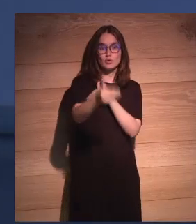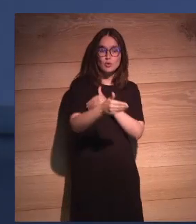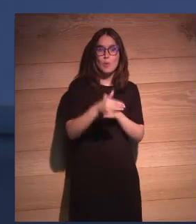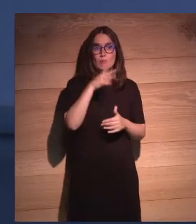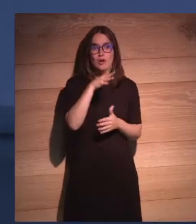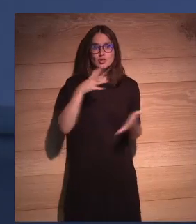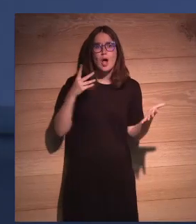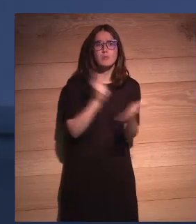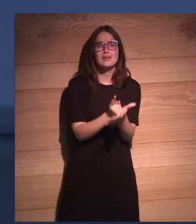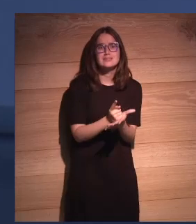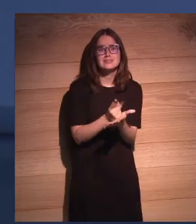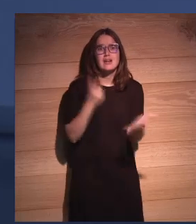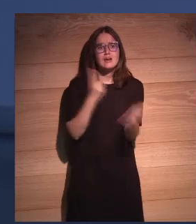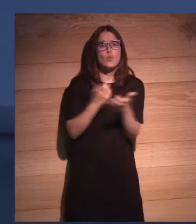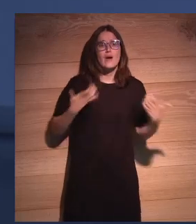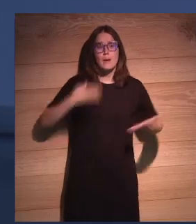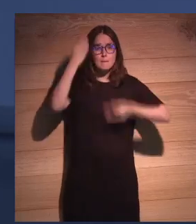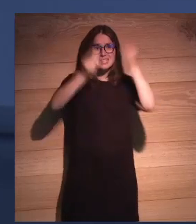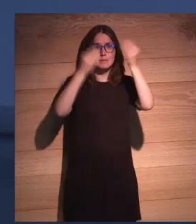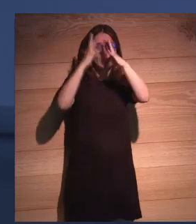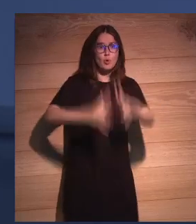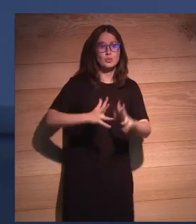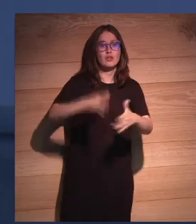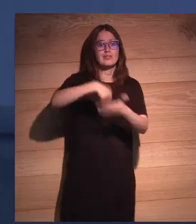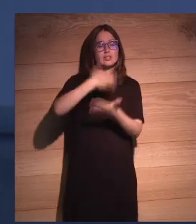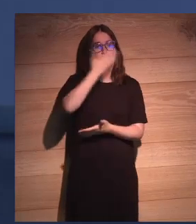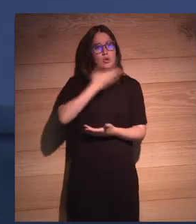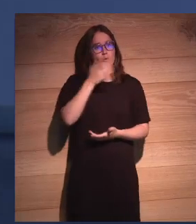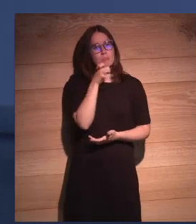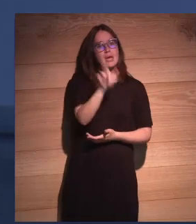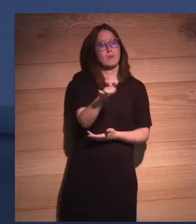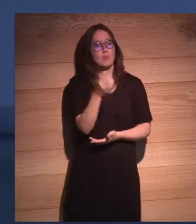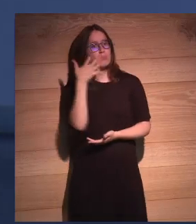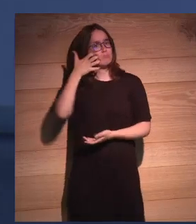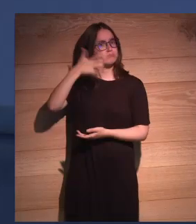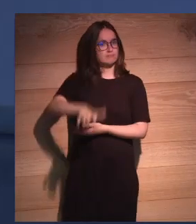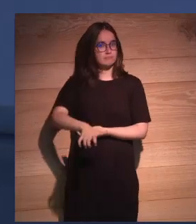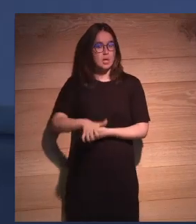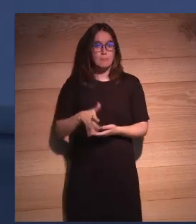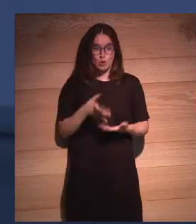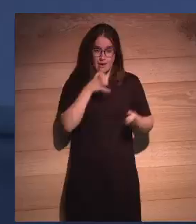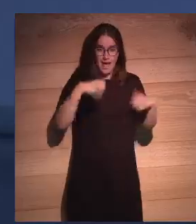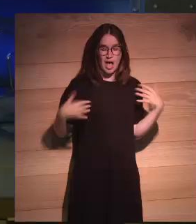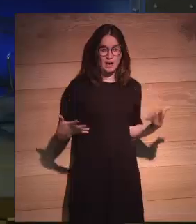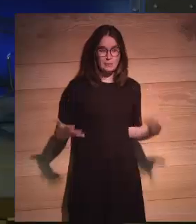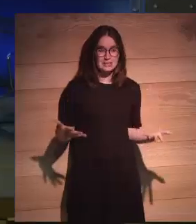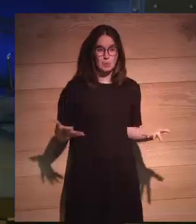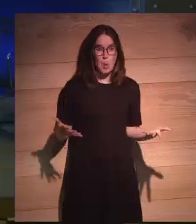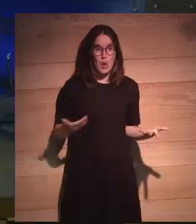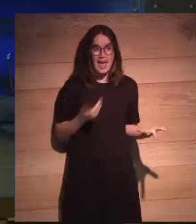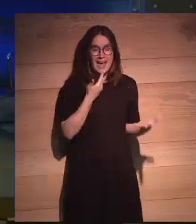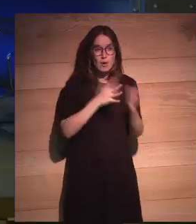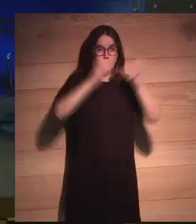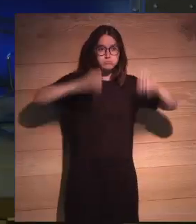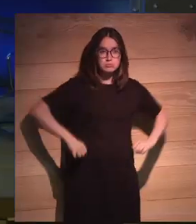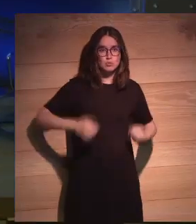estamos apostando por el pensamiento computacional en las escuelas. Un palabra un poco extraño porque a fecha de hoy, ¿verdad?, no hay un